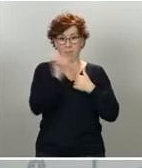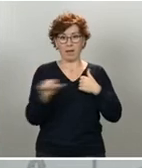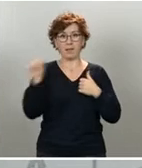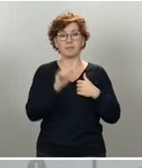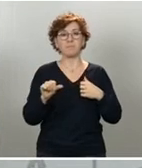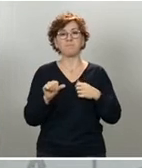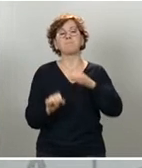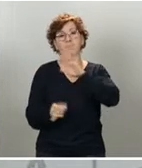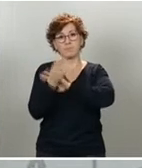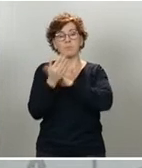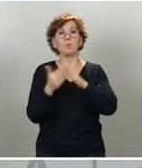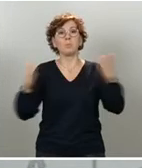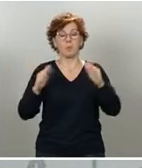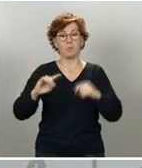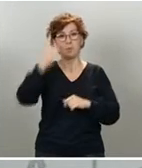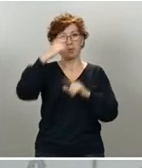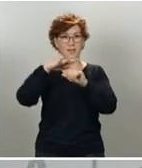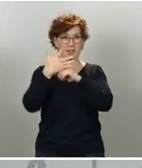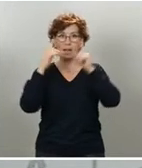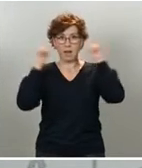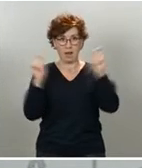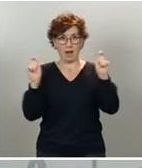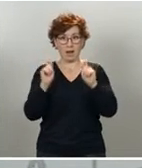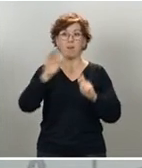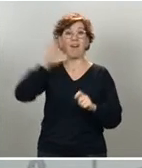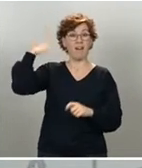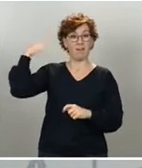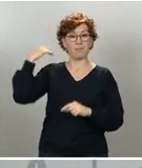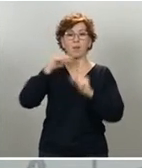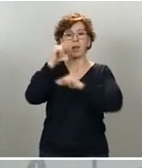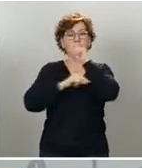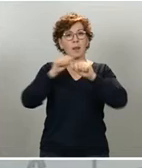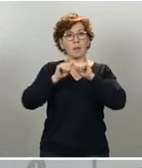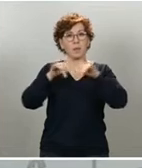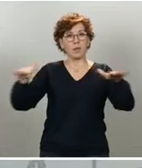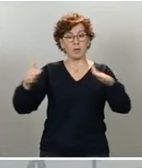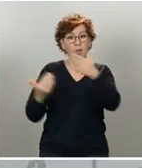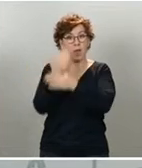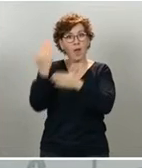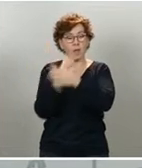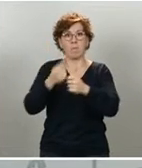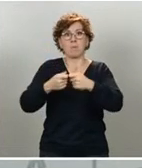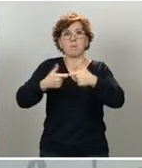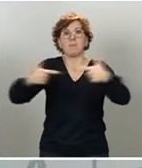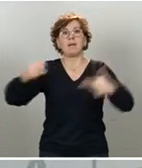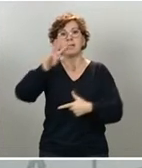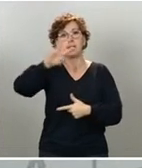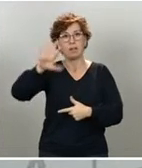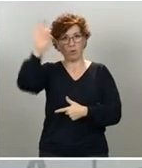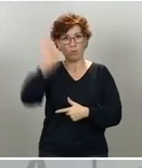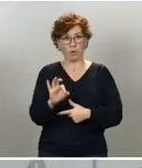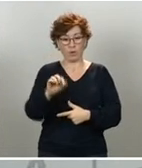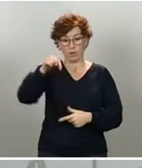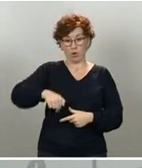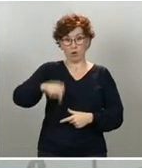primer estado de alarma. El virus entonces aumentaba su propagación cada día en torno a un 35% y hoy lo ha hecho, según los últimos datos